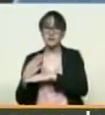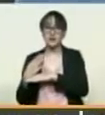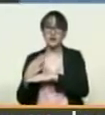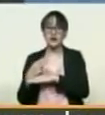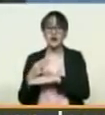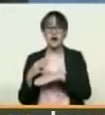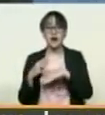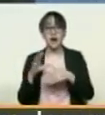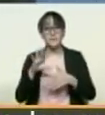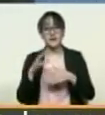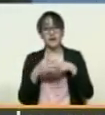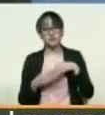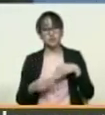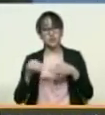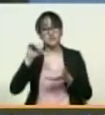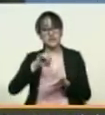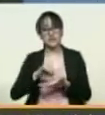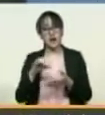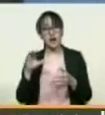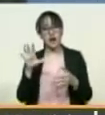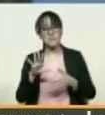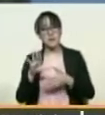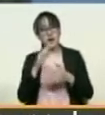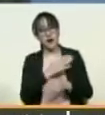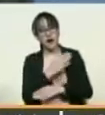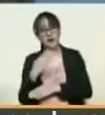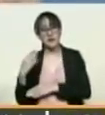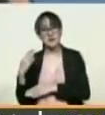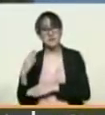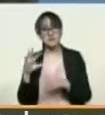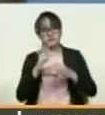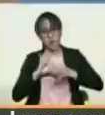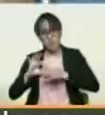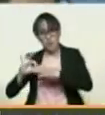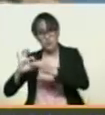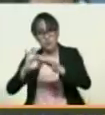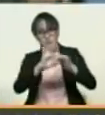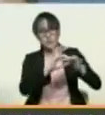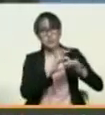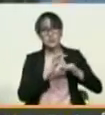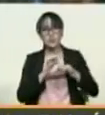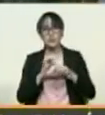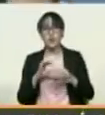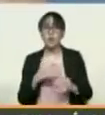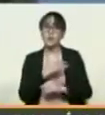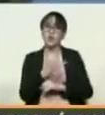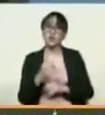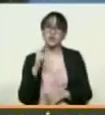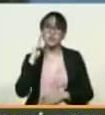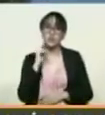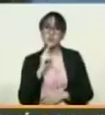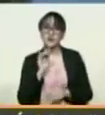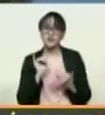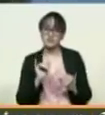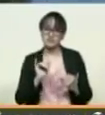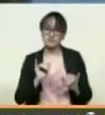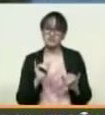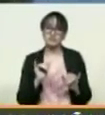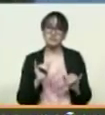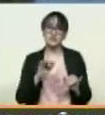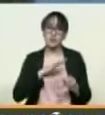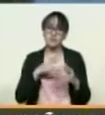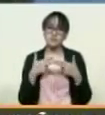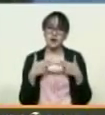América Central, como América Caribeña. Y luego nos vamos acoplando todos en ese gran proyecto bolivariano, que es el mismo del Congreso Anfictiónico de